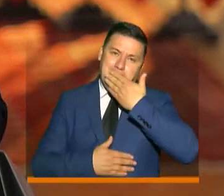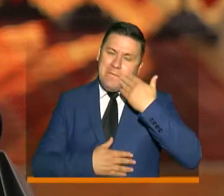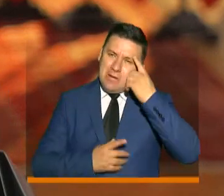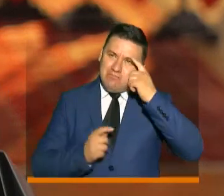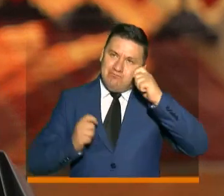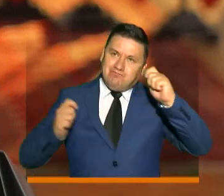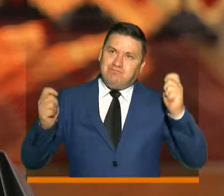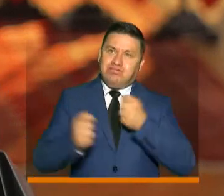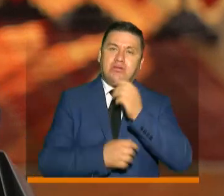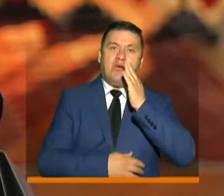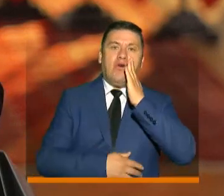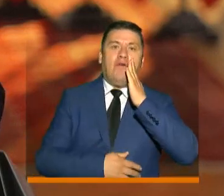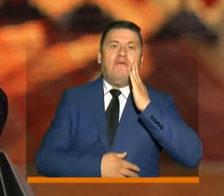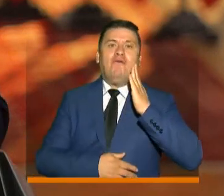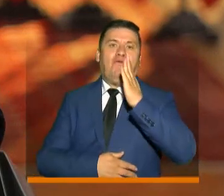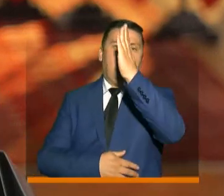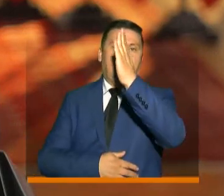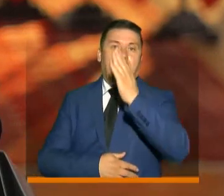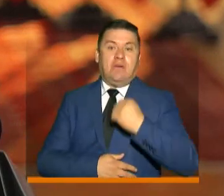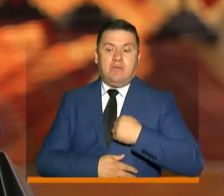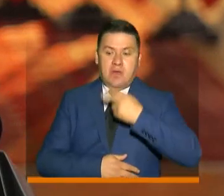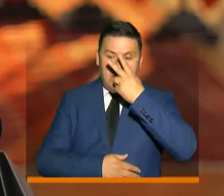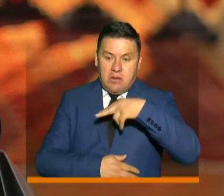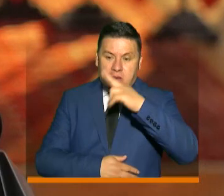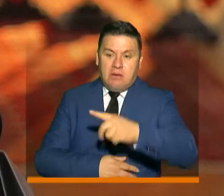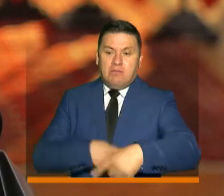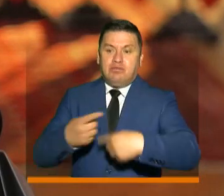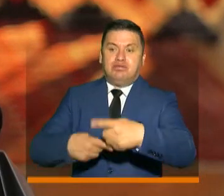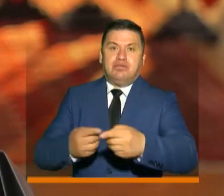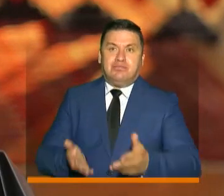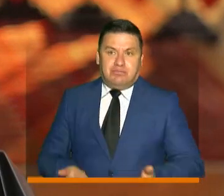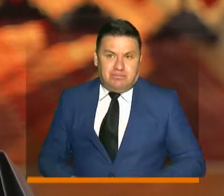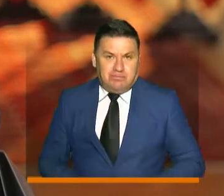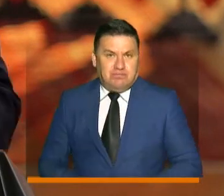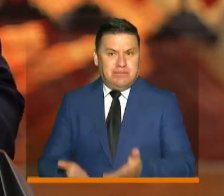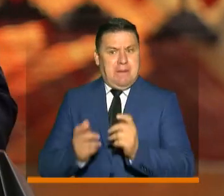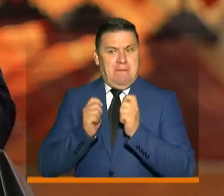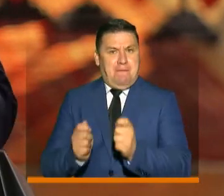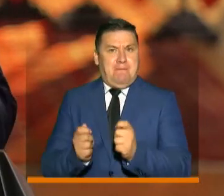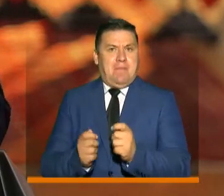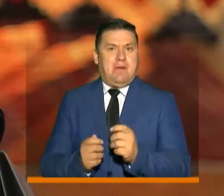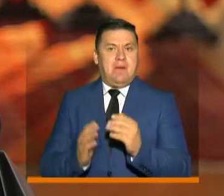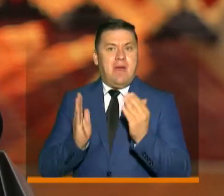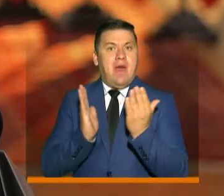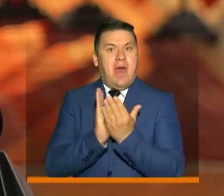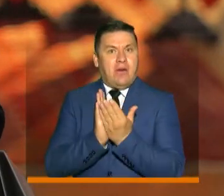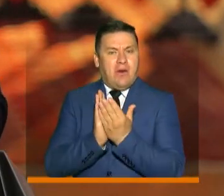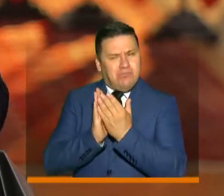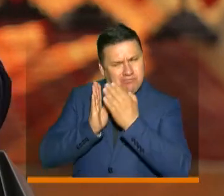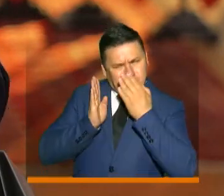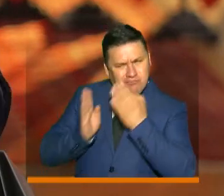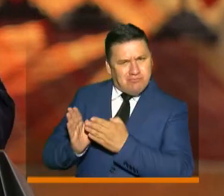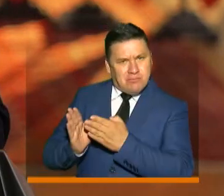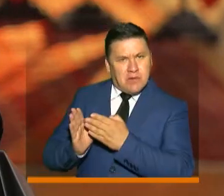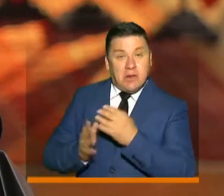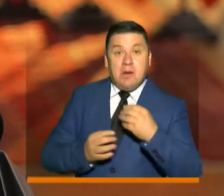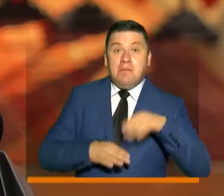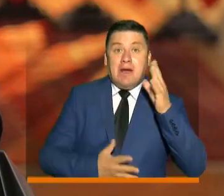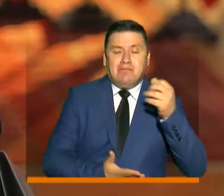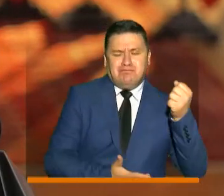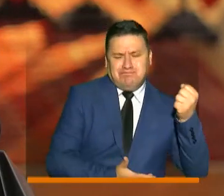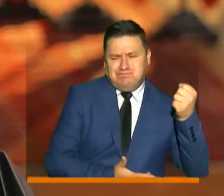transformar el futuro que vivirán las nuevas generaciones le otorgamos al sistema educativo el mayor presupuesto